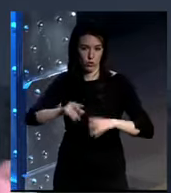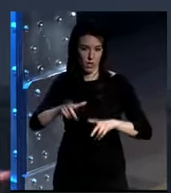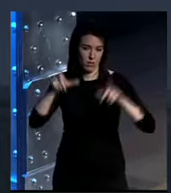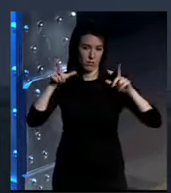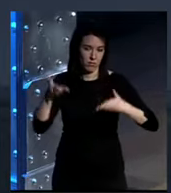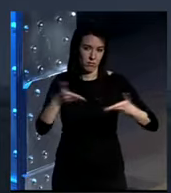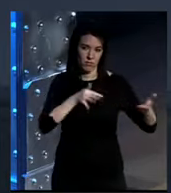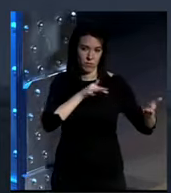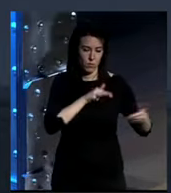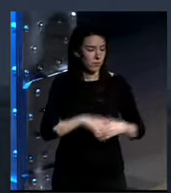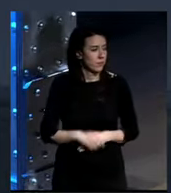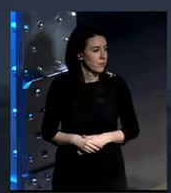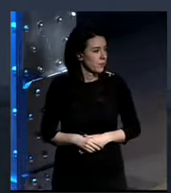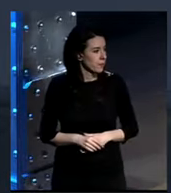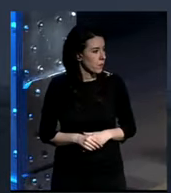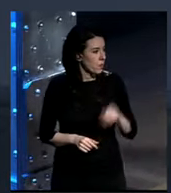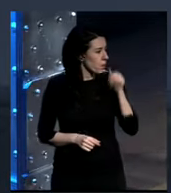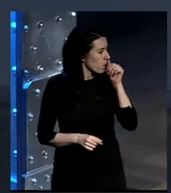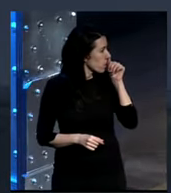Dale, Rosa.